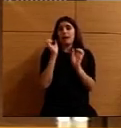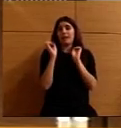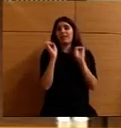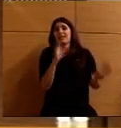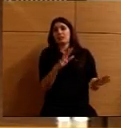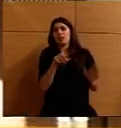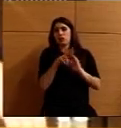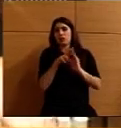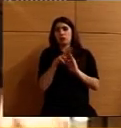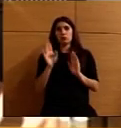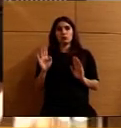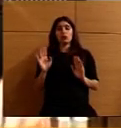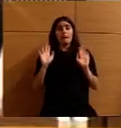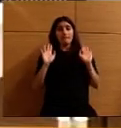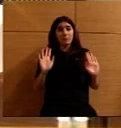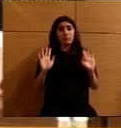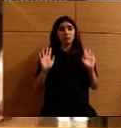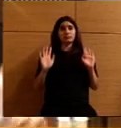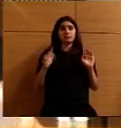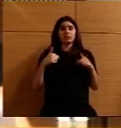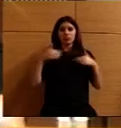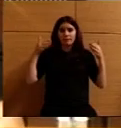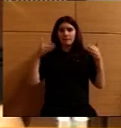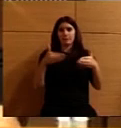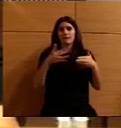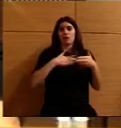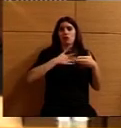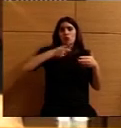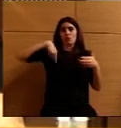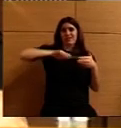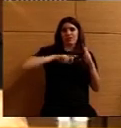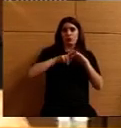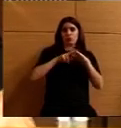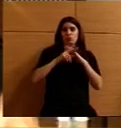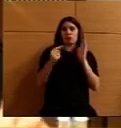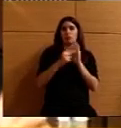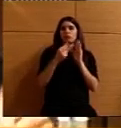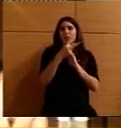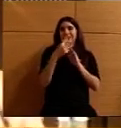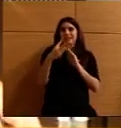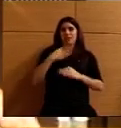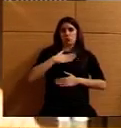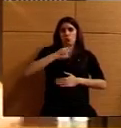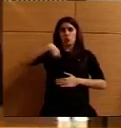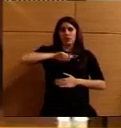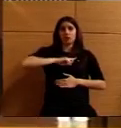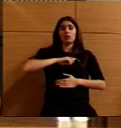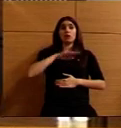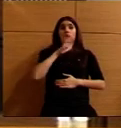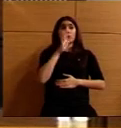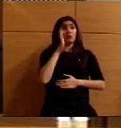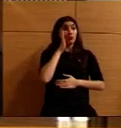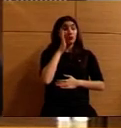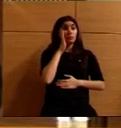de sendos recursos, pero me voy a centrar en el nuestro, que es el punto 23, en el cual